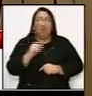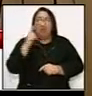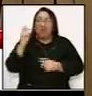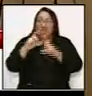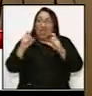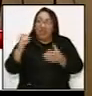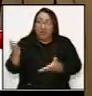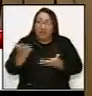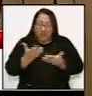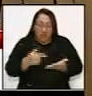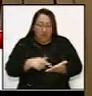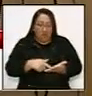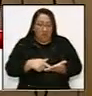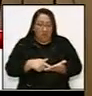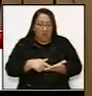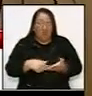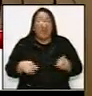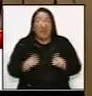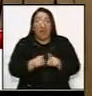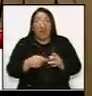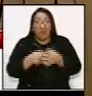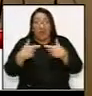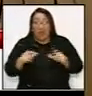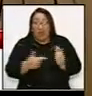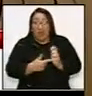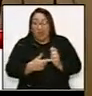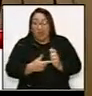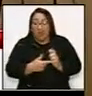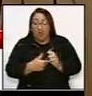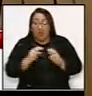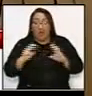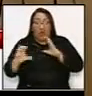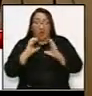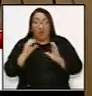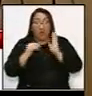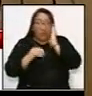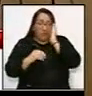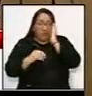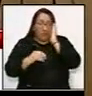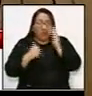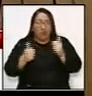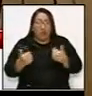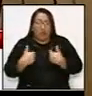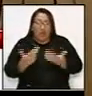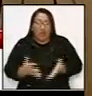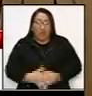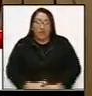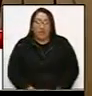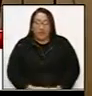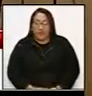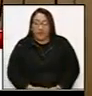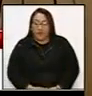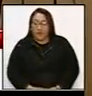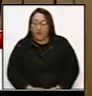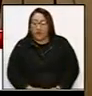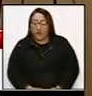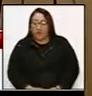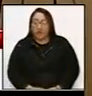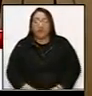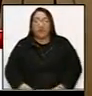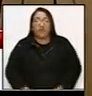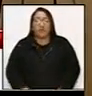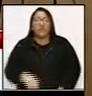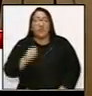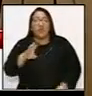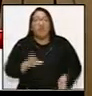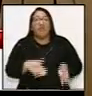el certificado, también eso está en un video de los medios de comunicación, que sería bueno tenerlo. Y entonces le dicen ha